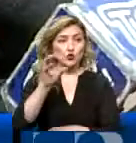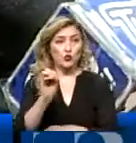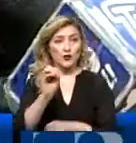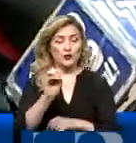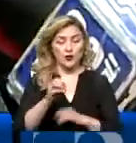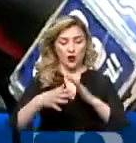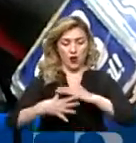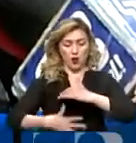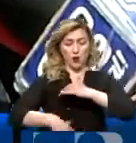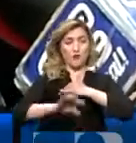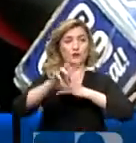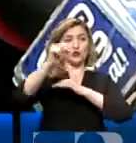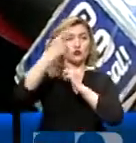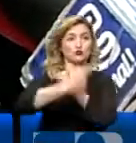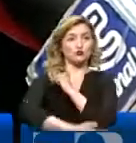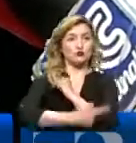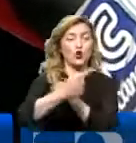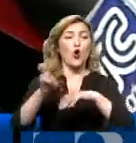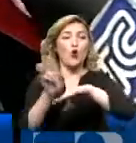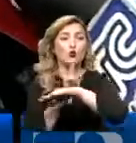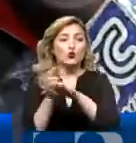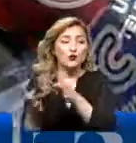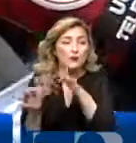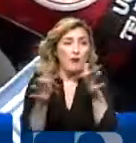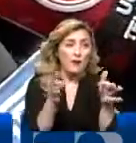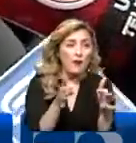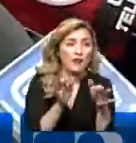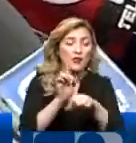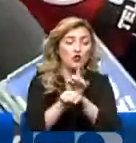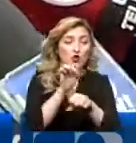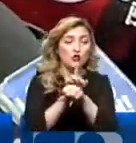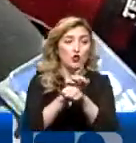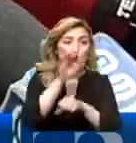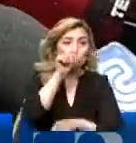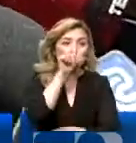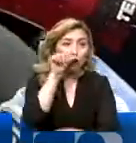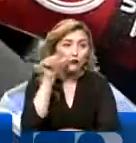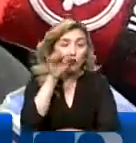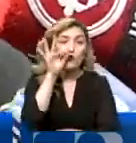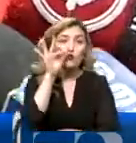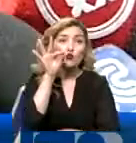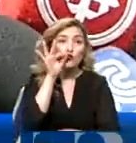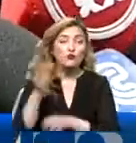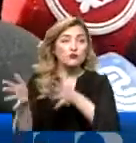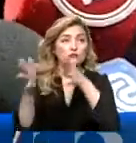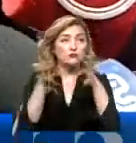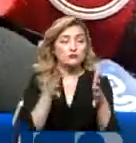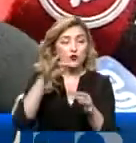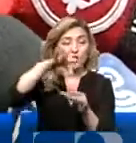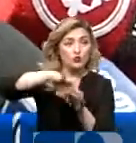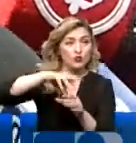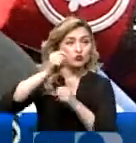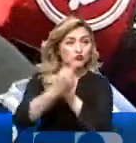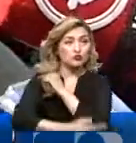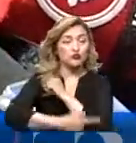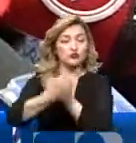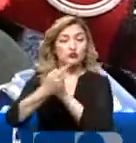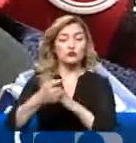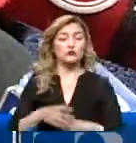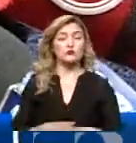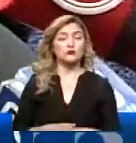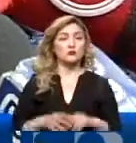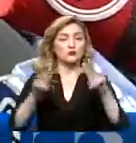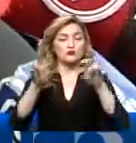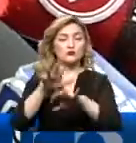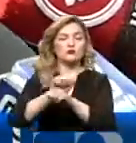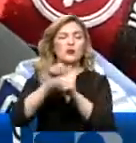de los derivados del cannabis para temas medicinales, la figura de comiso sin sentencia, la figura de incautación también,